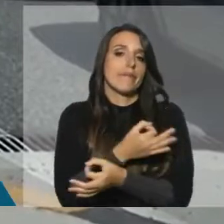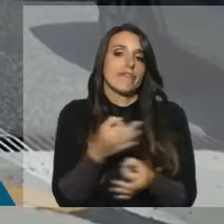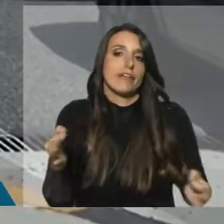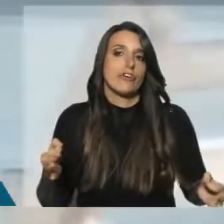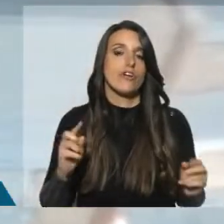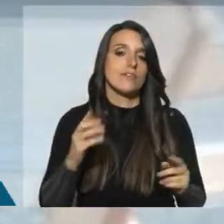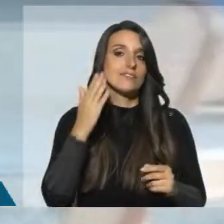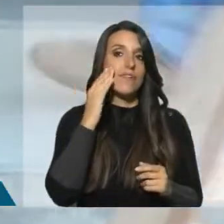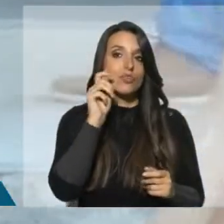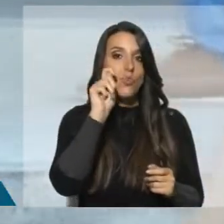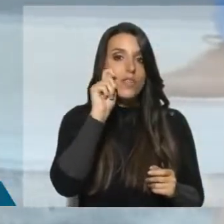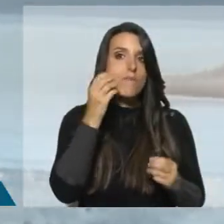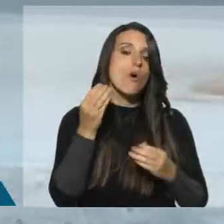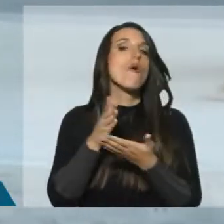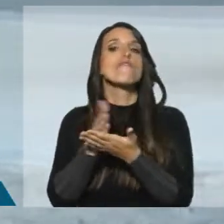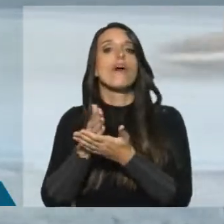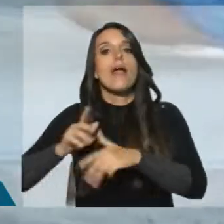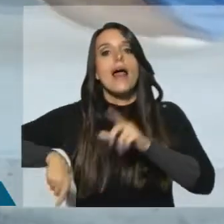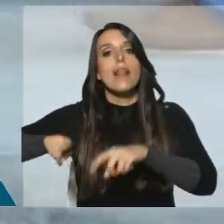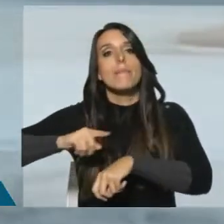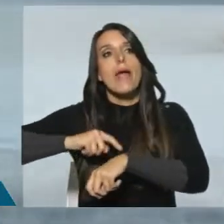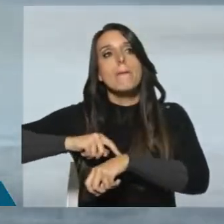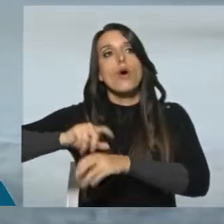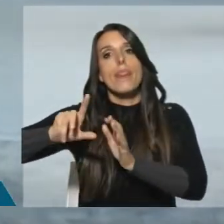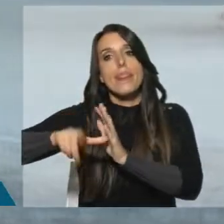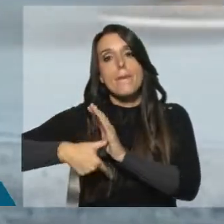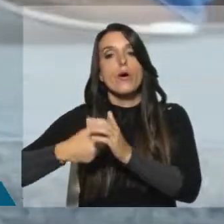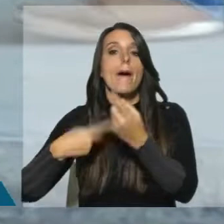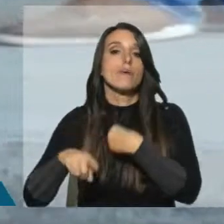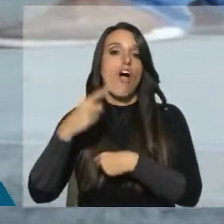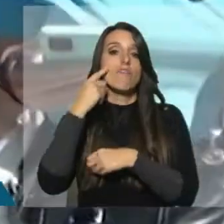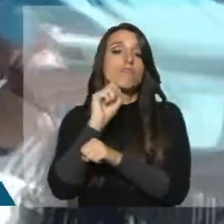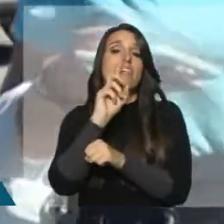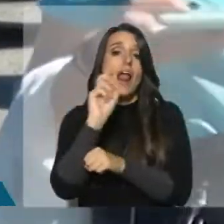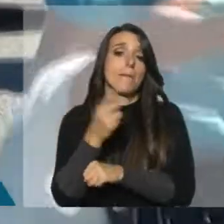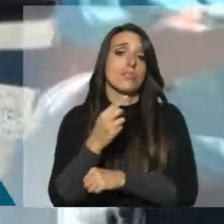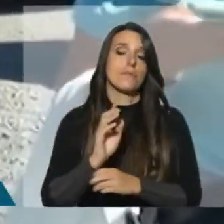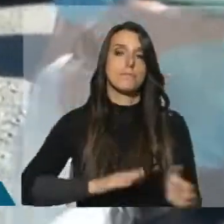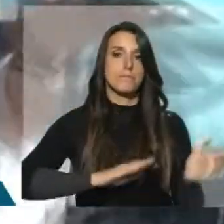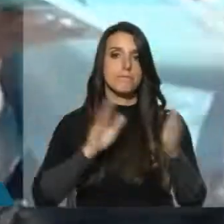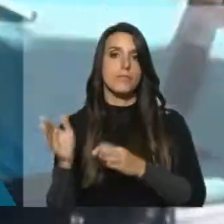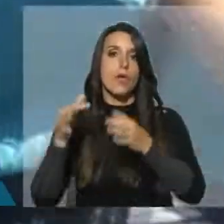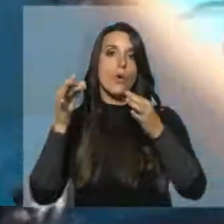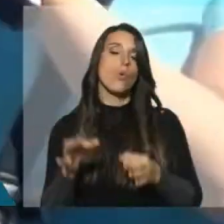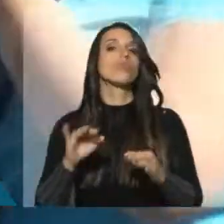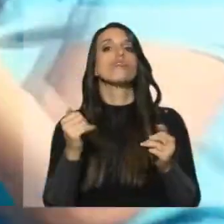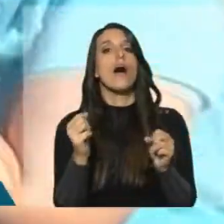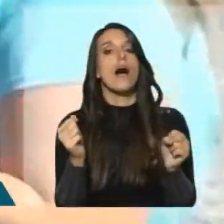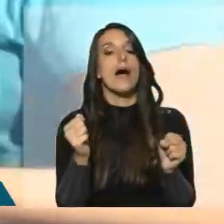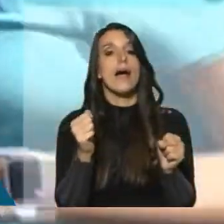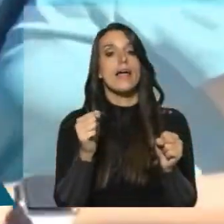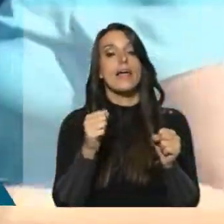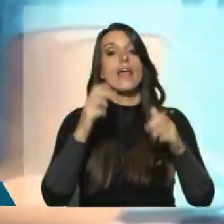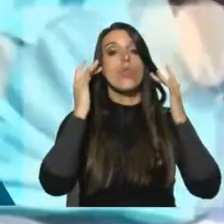sabe que siempre en frontera hay trámites que pueden tardar un poco, pero trataremos de agilitarlo lo máximo. Según el calendario aprobado por la Administración Nacional